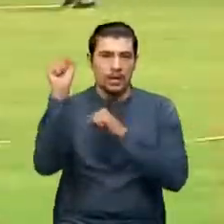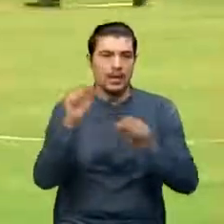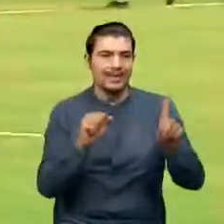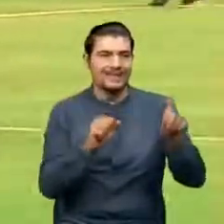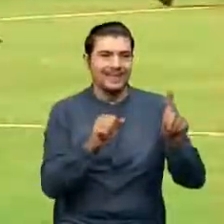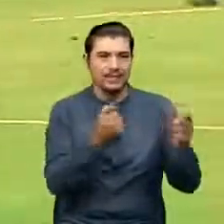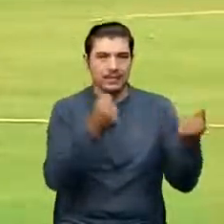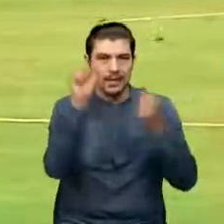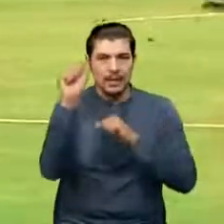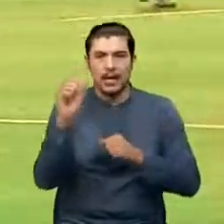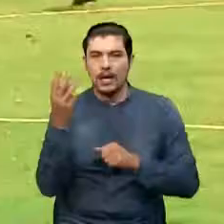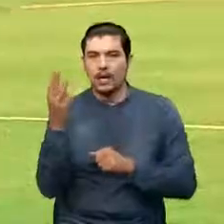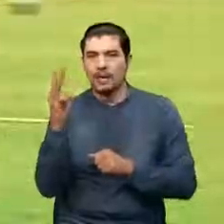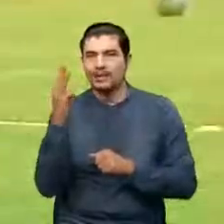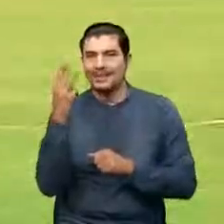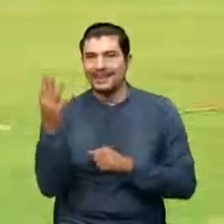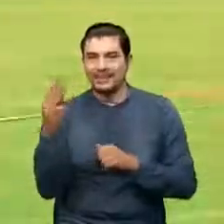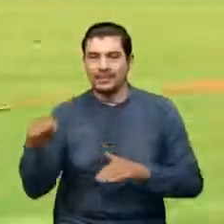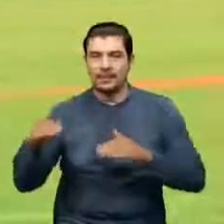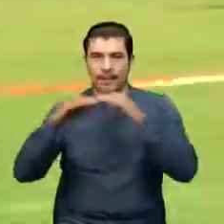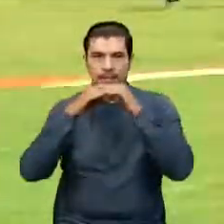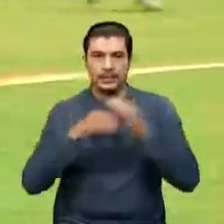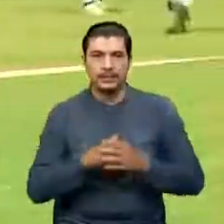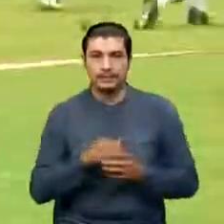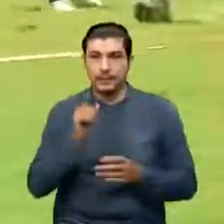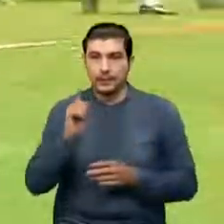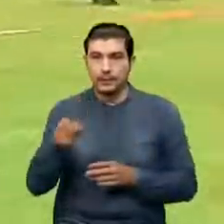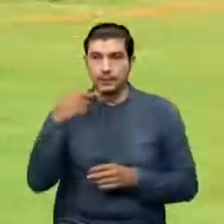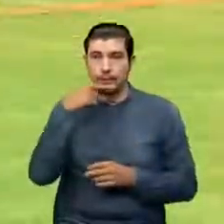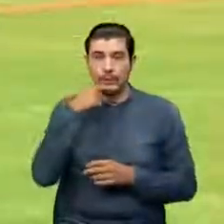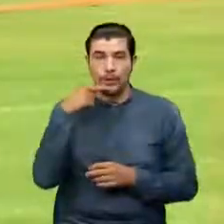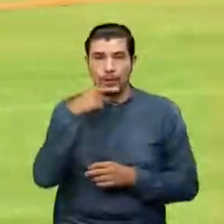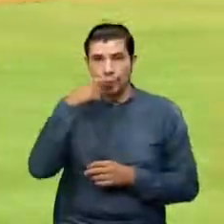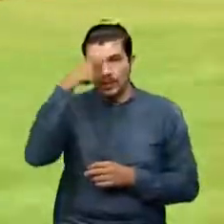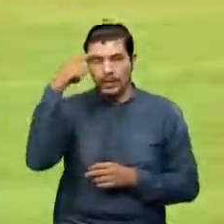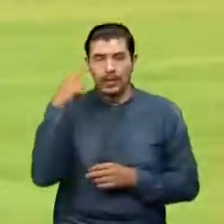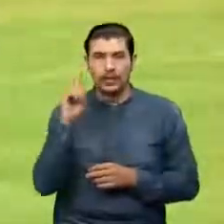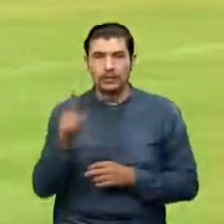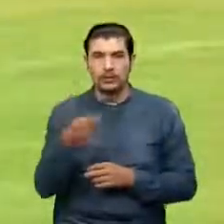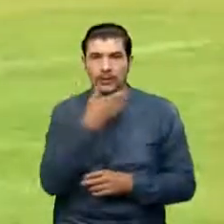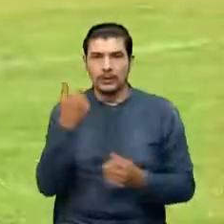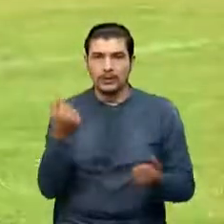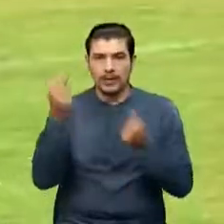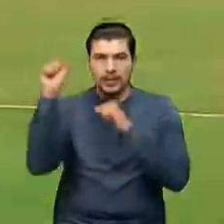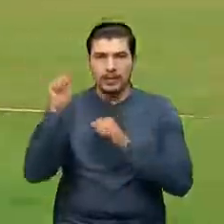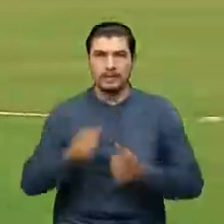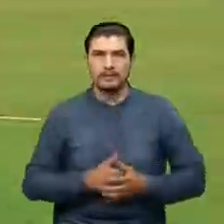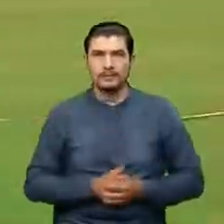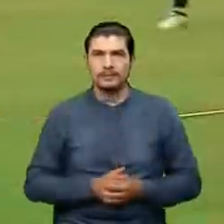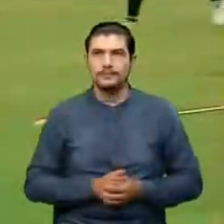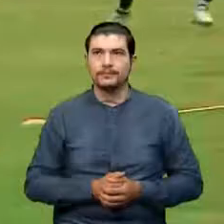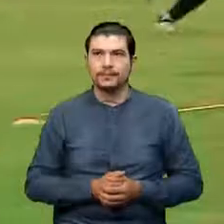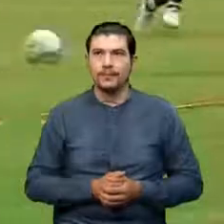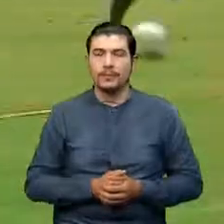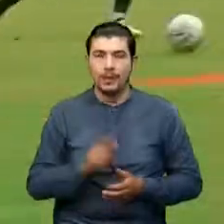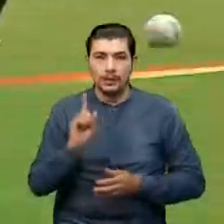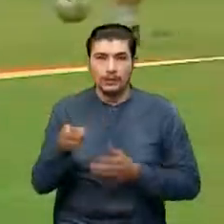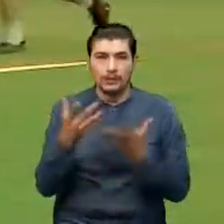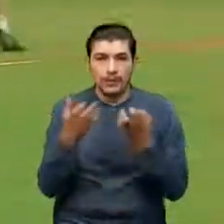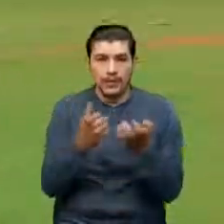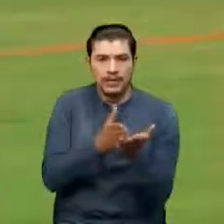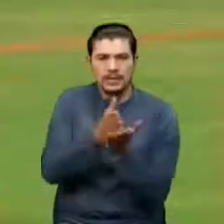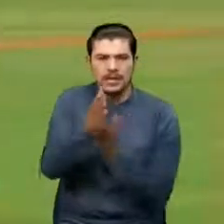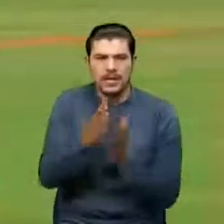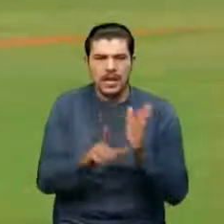empates los rojinegros también fueron el mejor visitante del semestre con cinco triunfos y dos empates seguir liderando la reclasificación